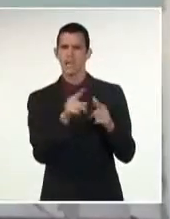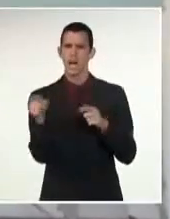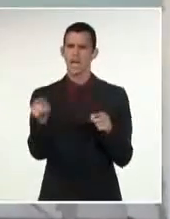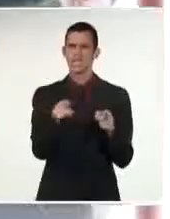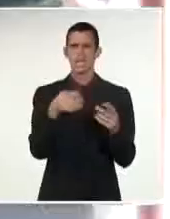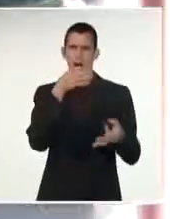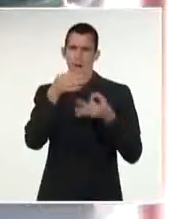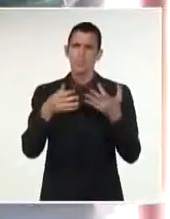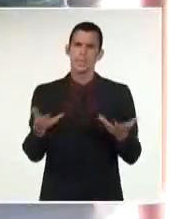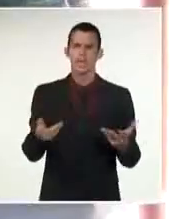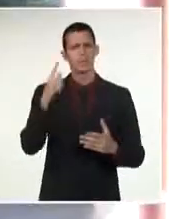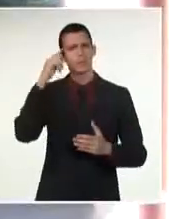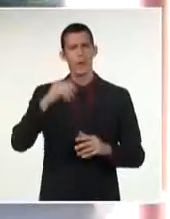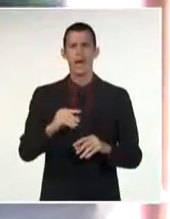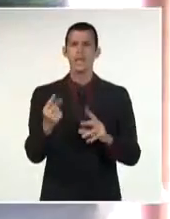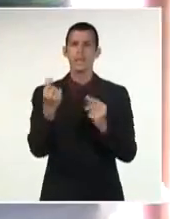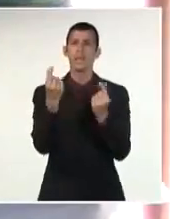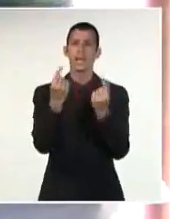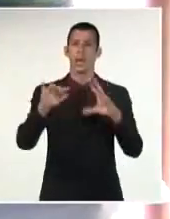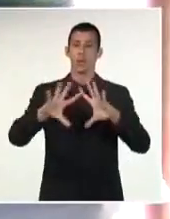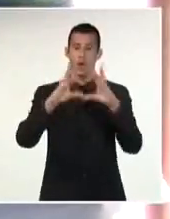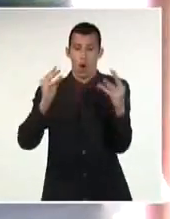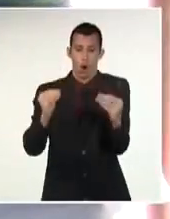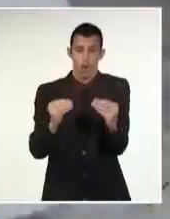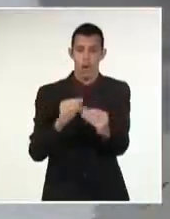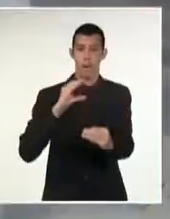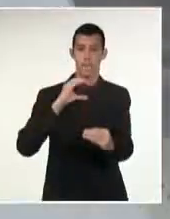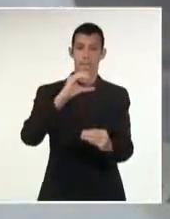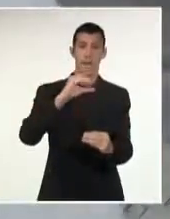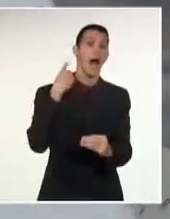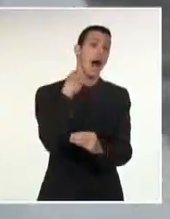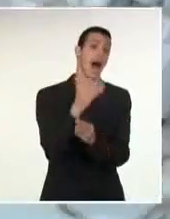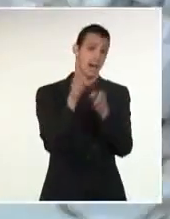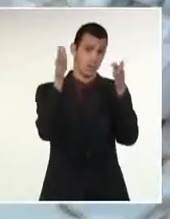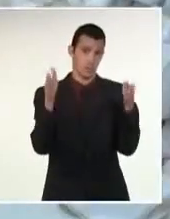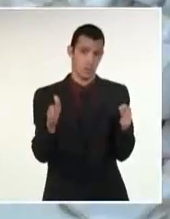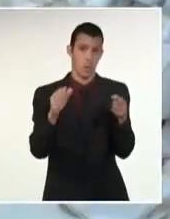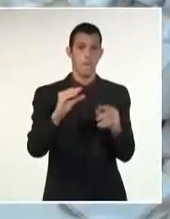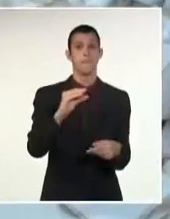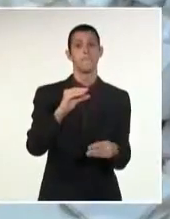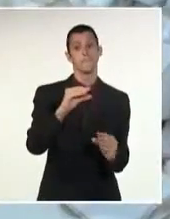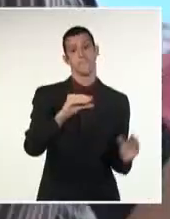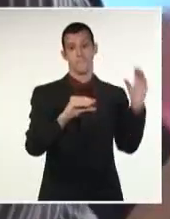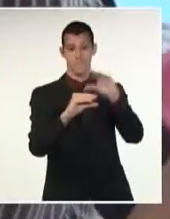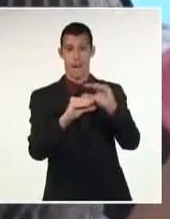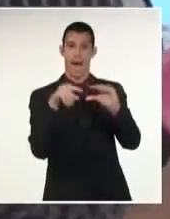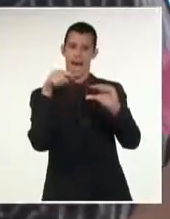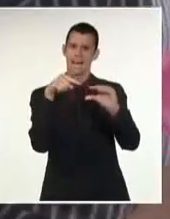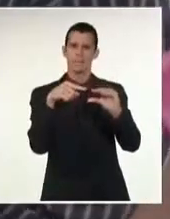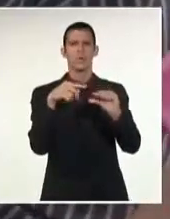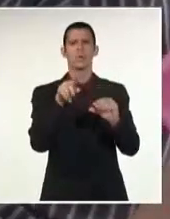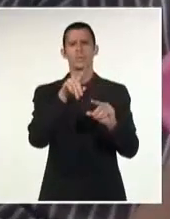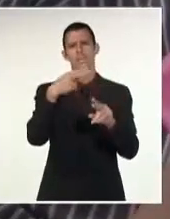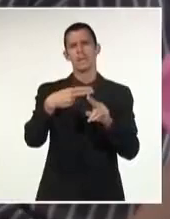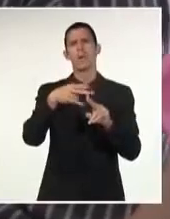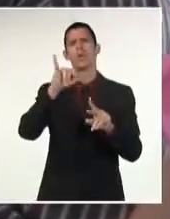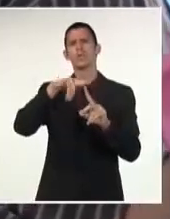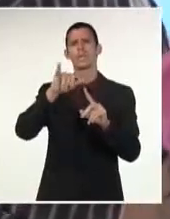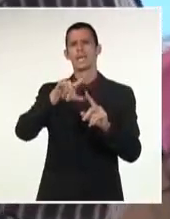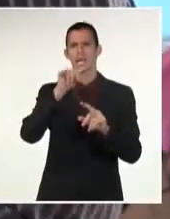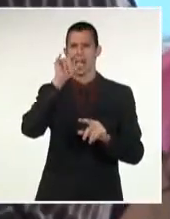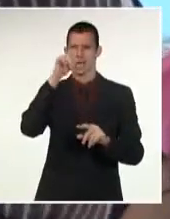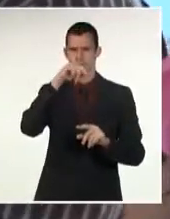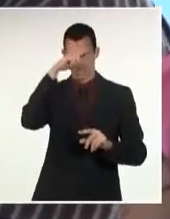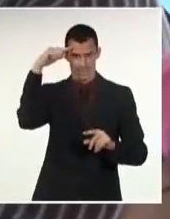distribución de las utilidades, la disponibilidad de materias primas y la estabilidad de las producciones. No podemos conformarnos que